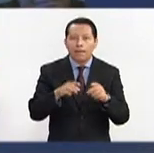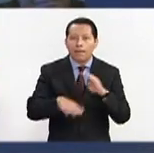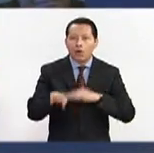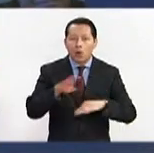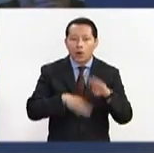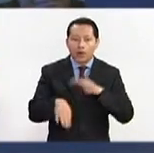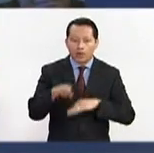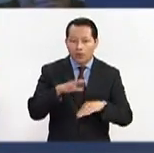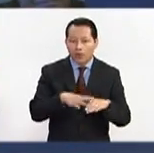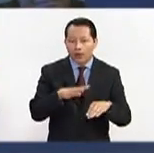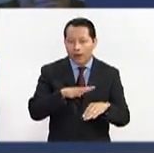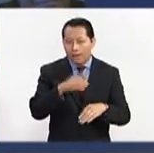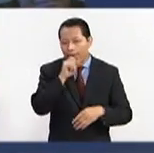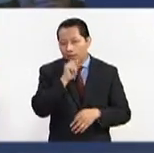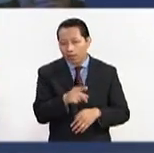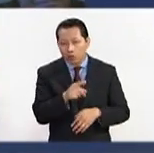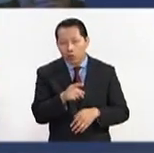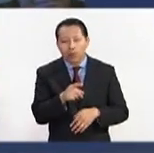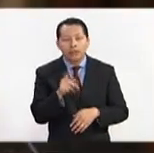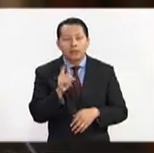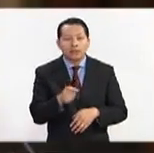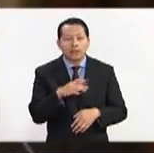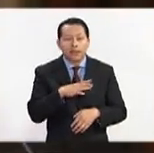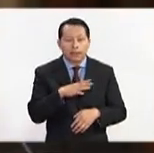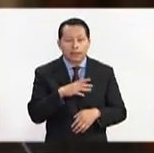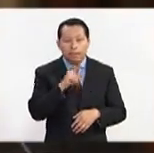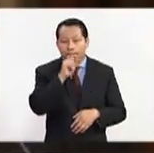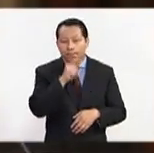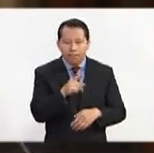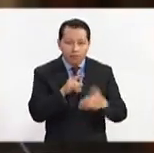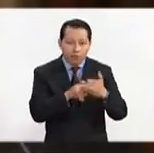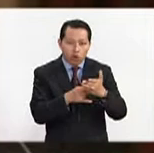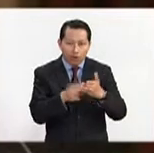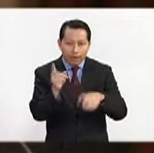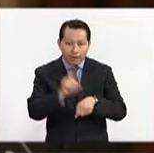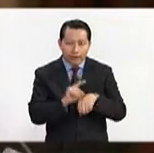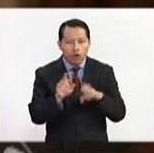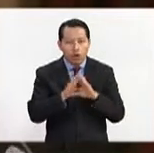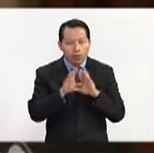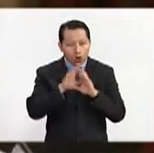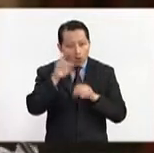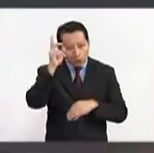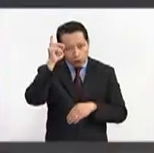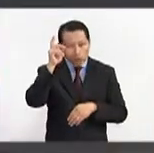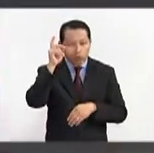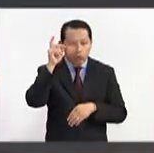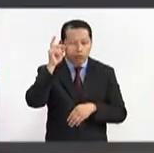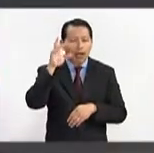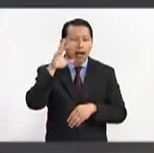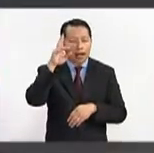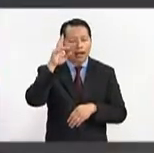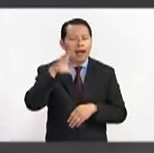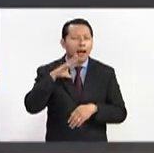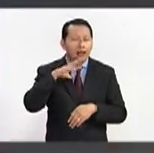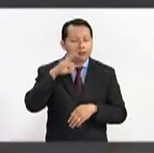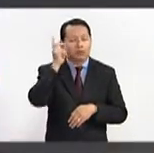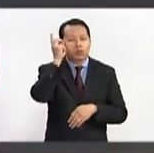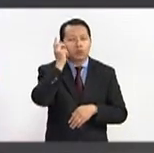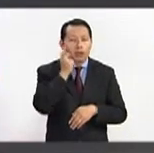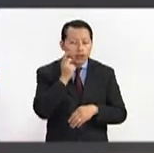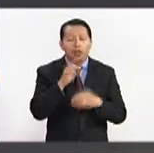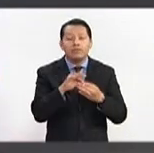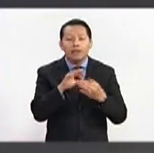rítmicamente alrededor de la misma hora del día, como el sueño. Sus hallazgos, según el jurado, explican cómo